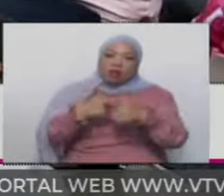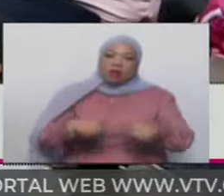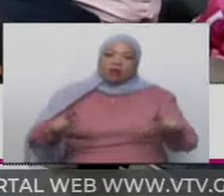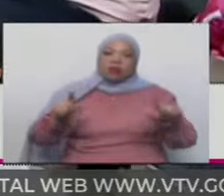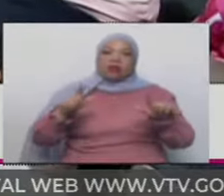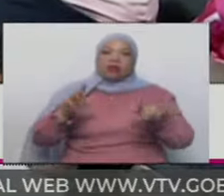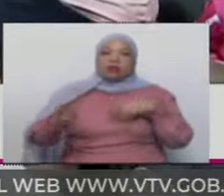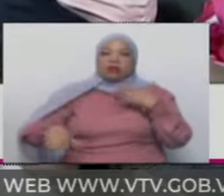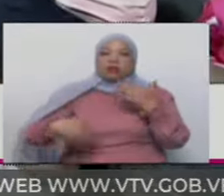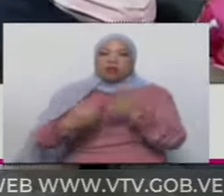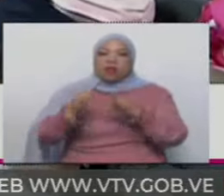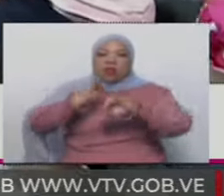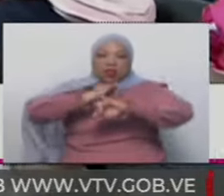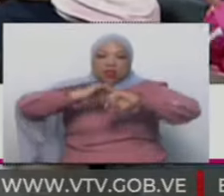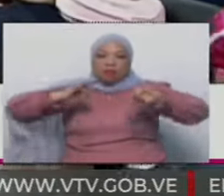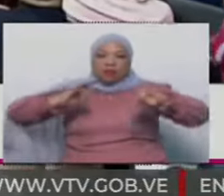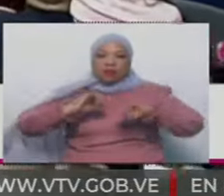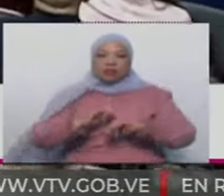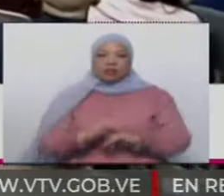cuna de la independencia.